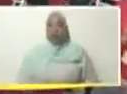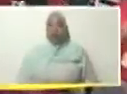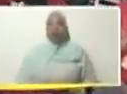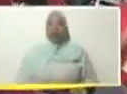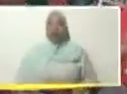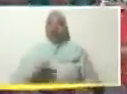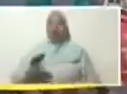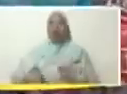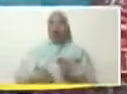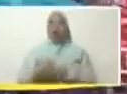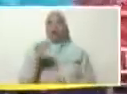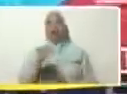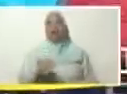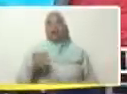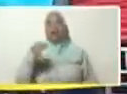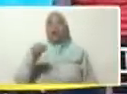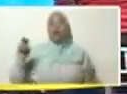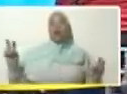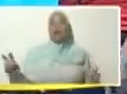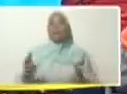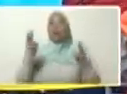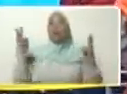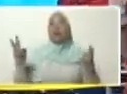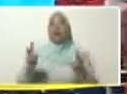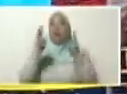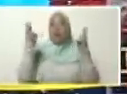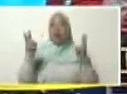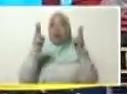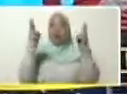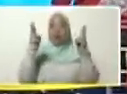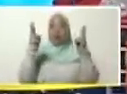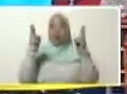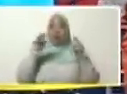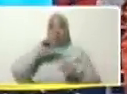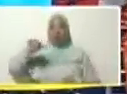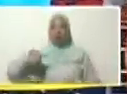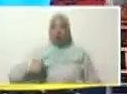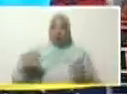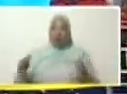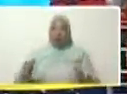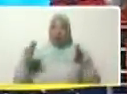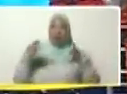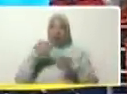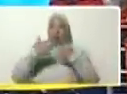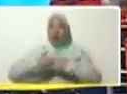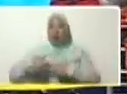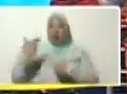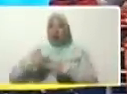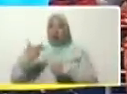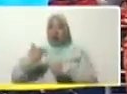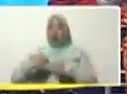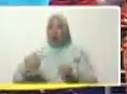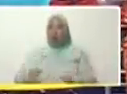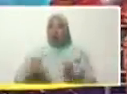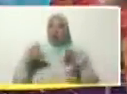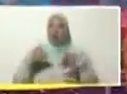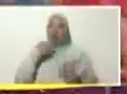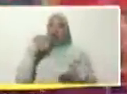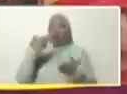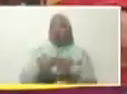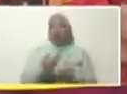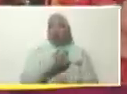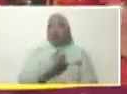Hasta la victoria. Siempre, los trabajadores y trabajadoras de la industria petrolera venezolana venceremos.